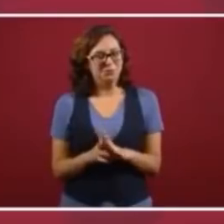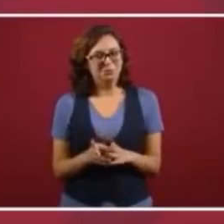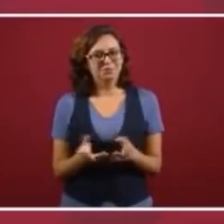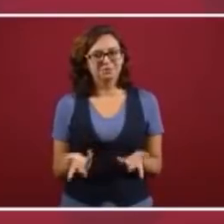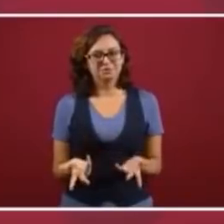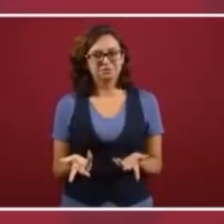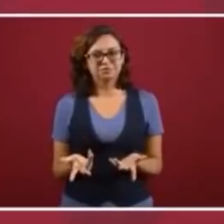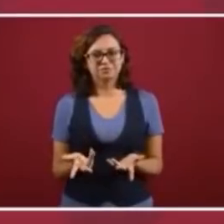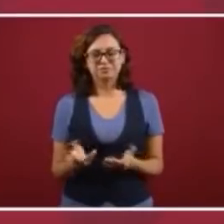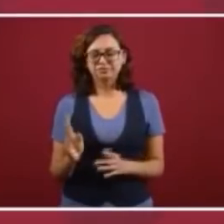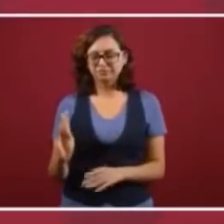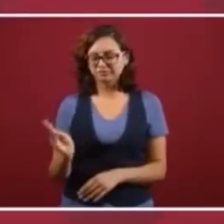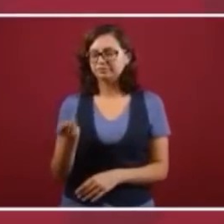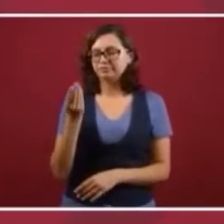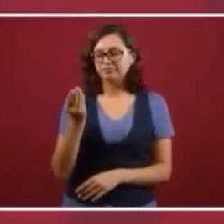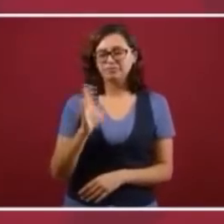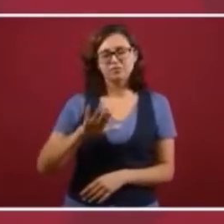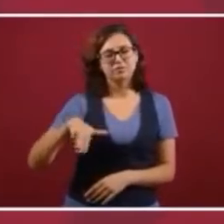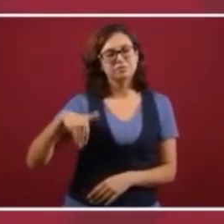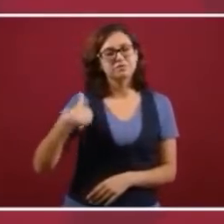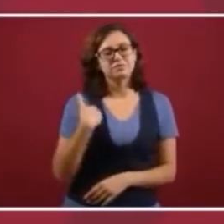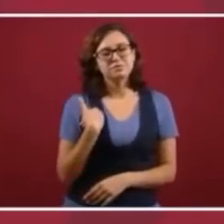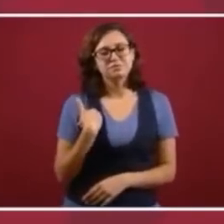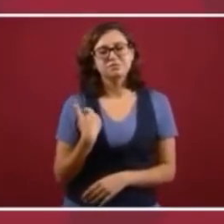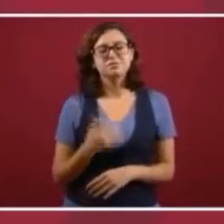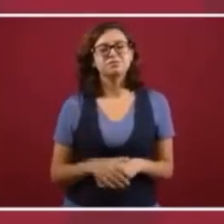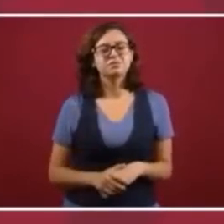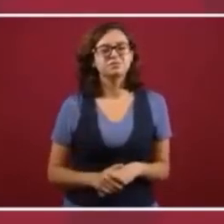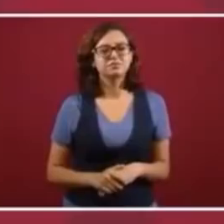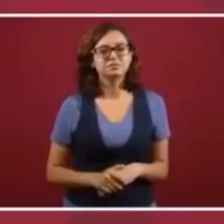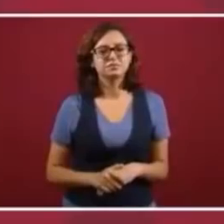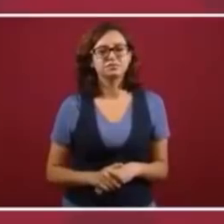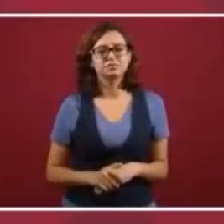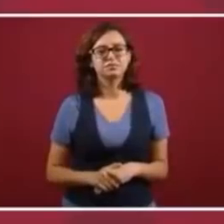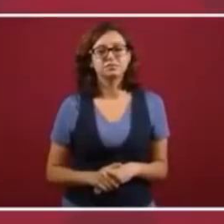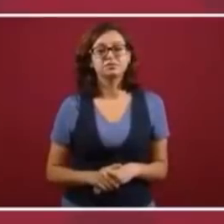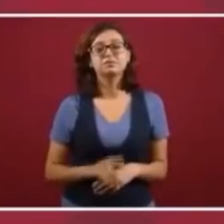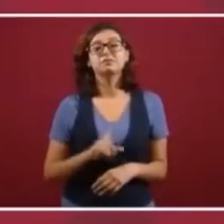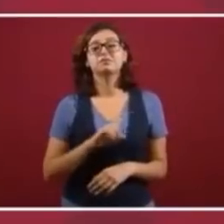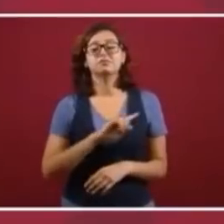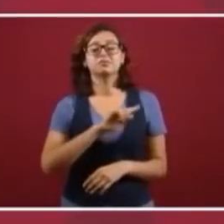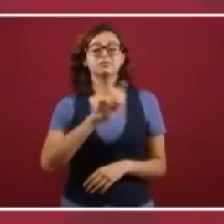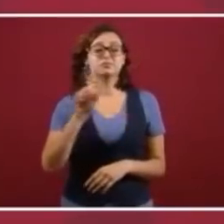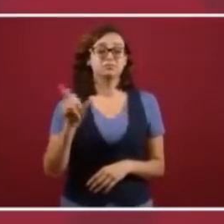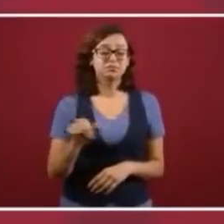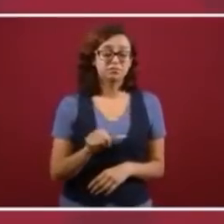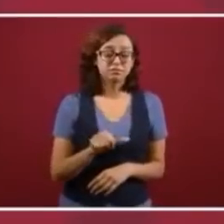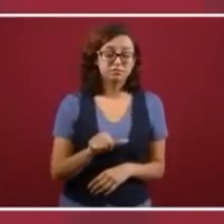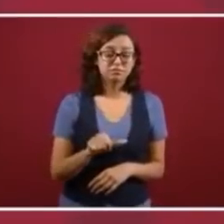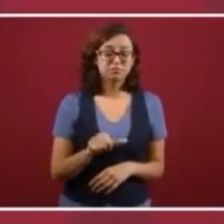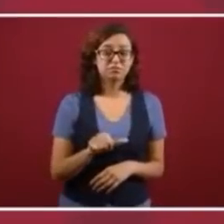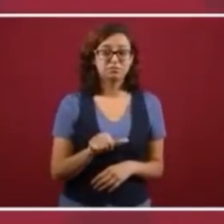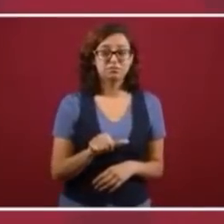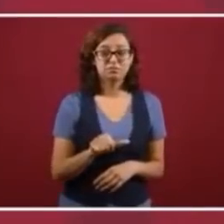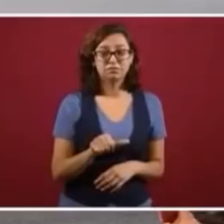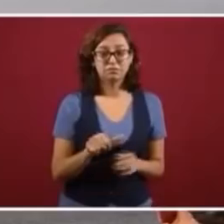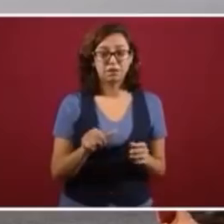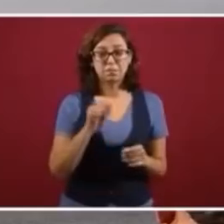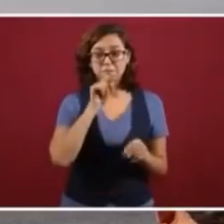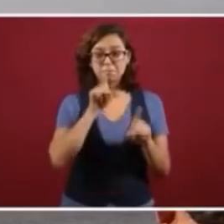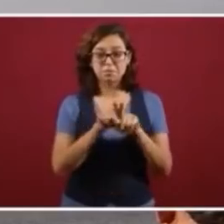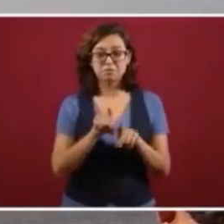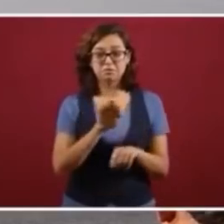Me quedé con el documento, pero bueno. Y en ese entonces la actividad, ya